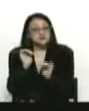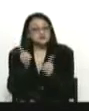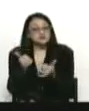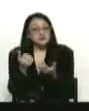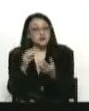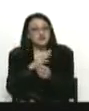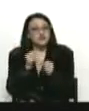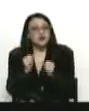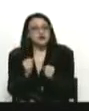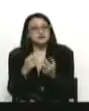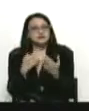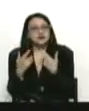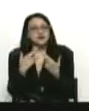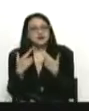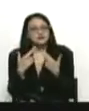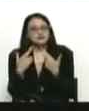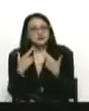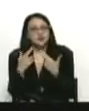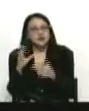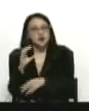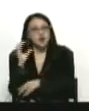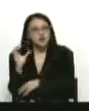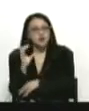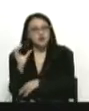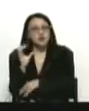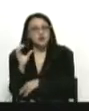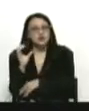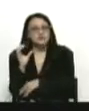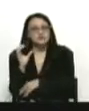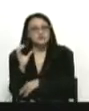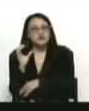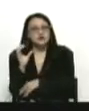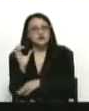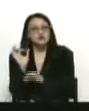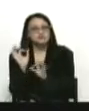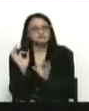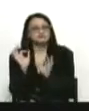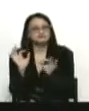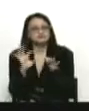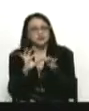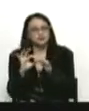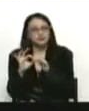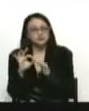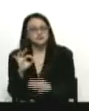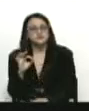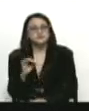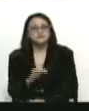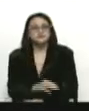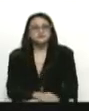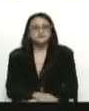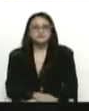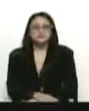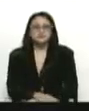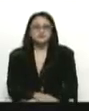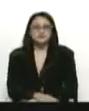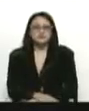mucha fuerza nuestras relaciones con Colombia al máximo nivel y a un ritmo